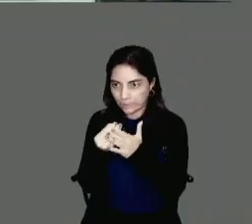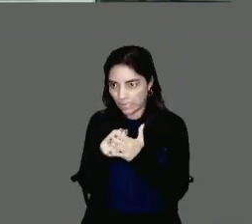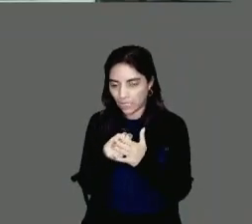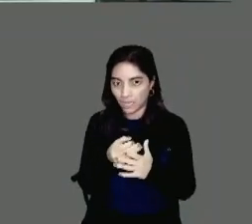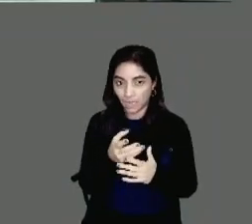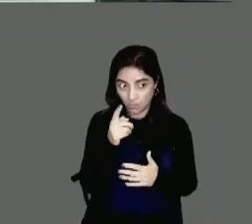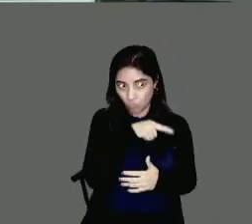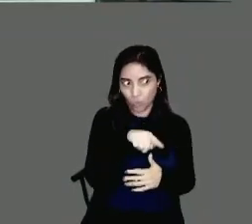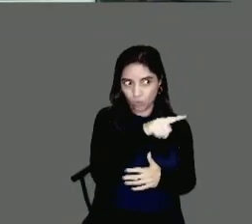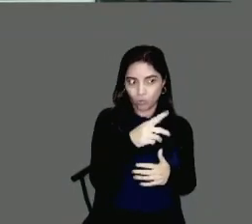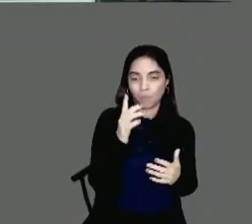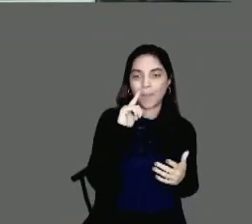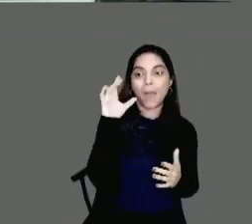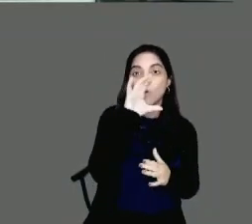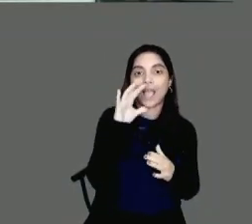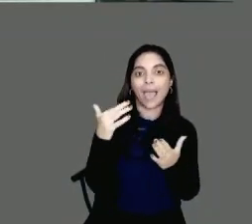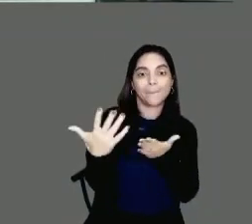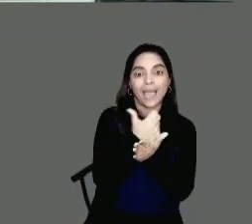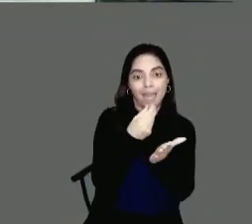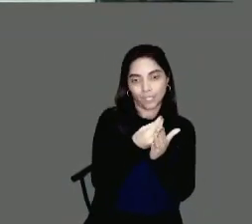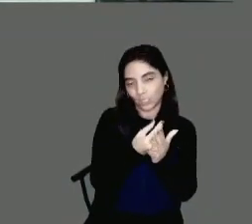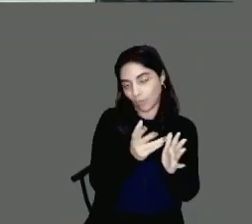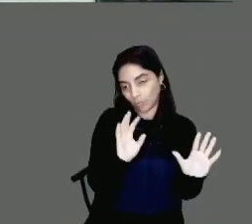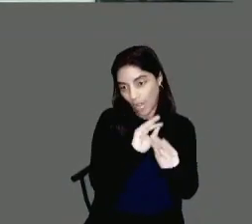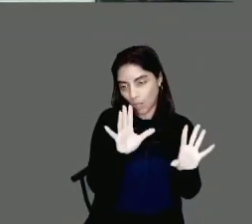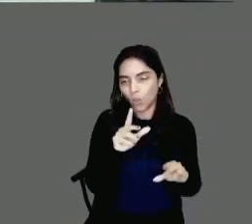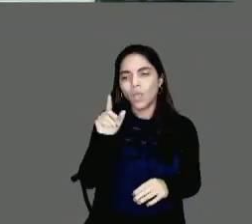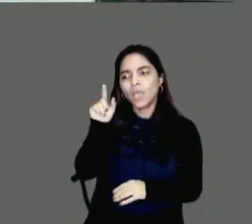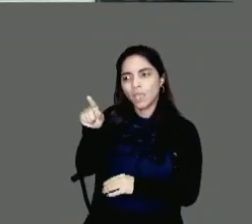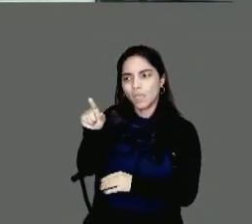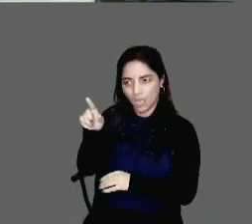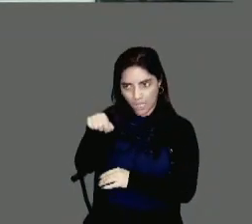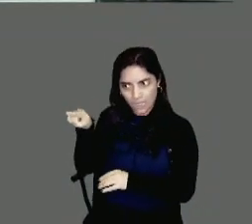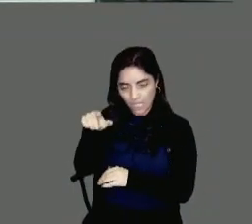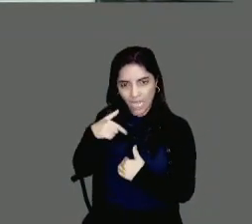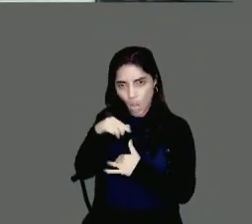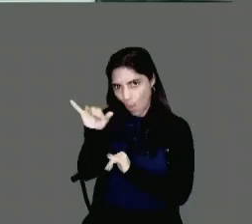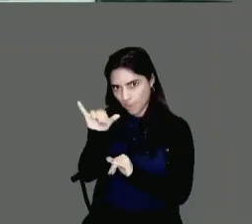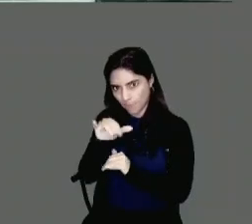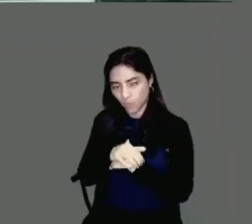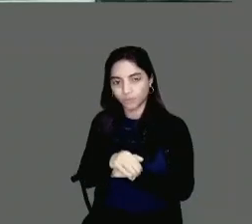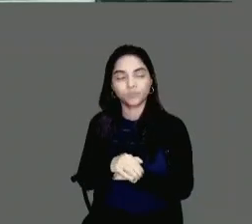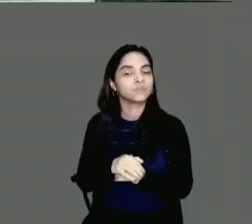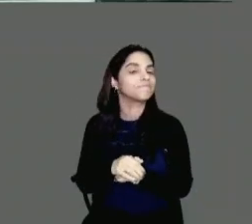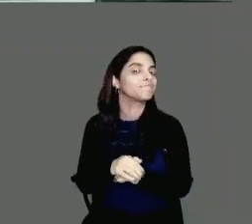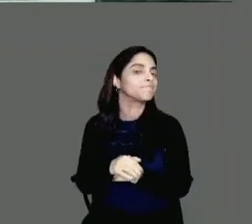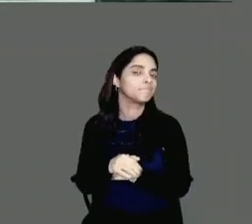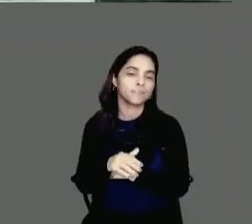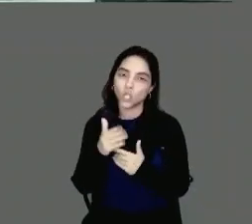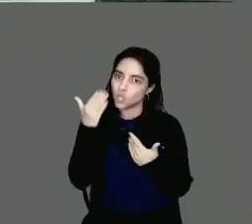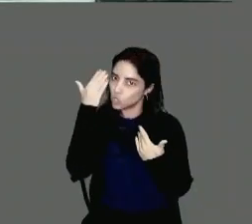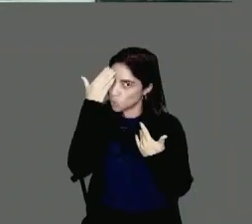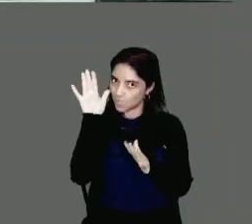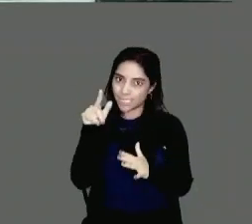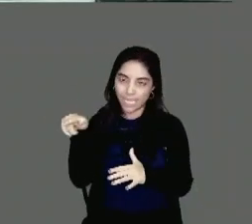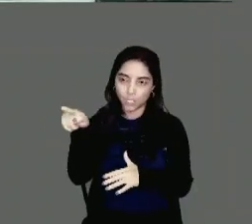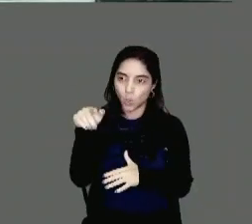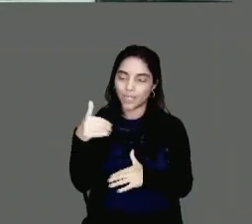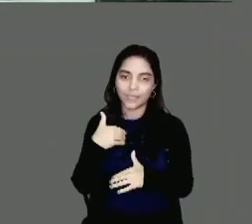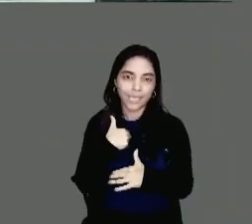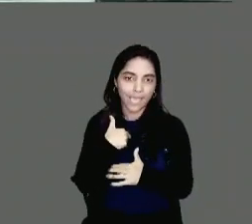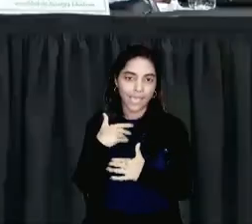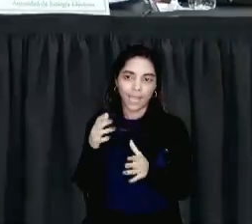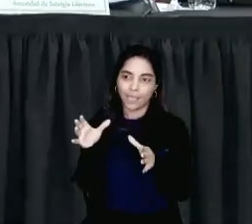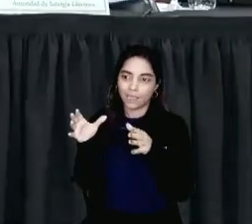para eso para ganar chavo saben si tienen una división de maximizar facturación no tengo conocimiento Si tienen una división específica